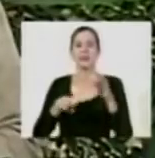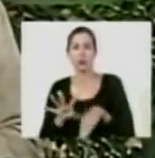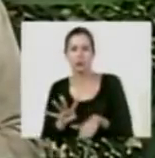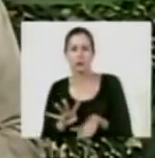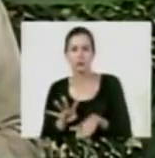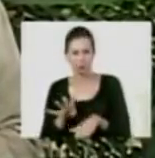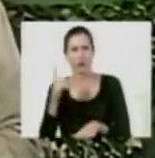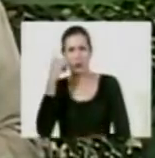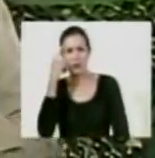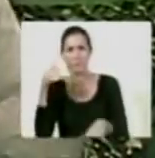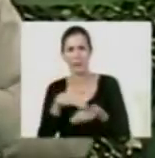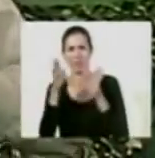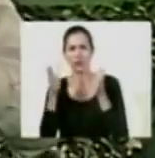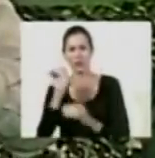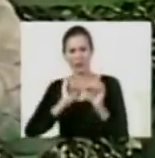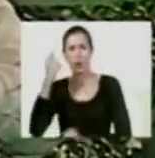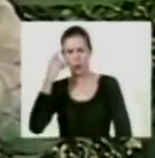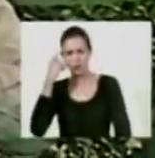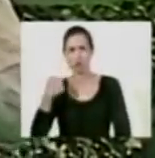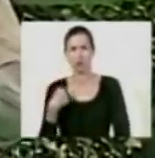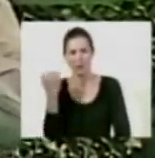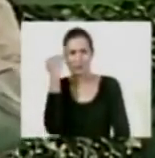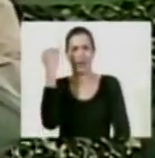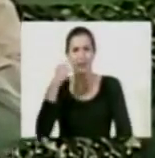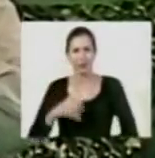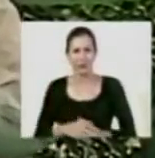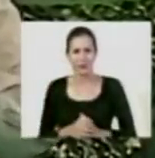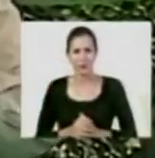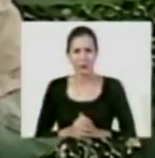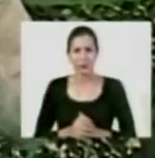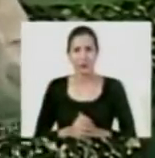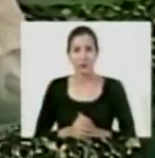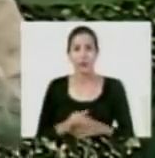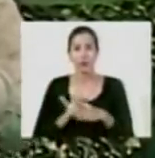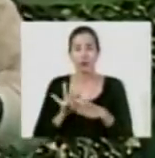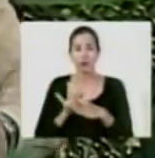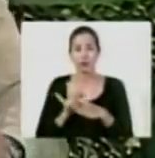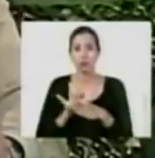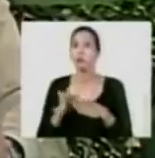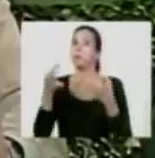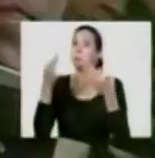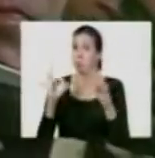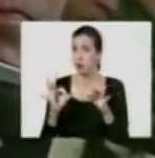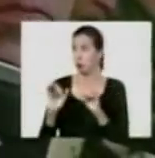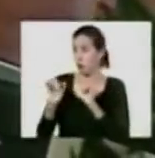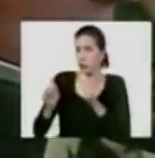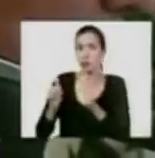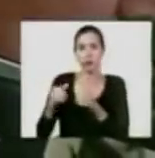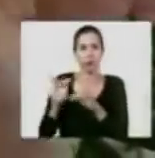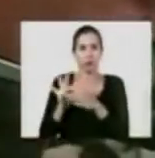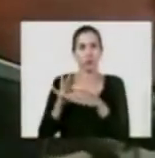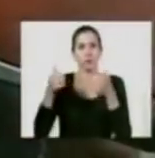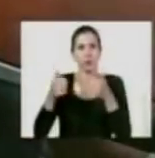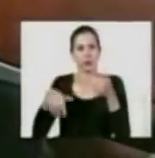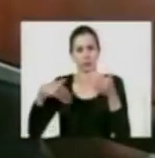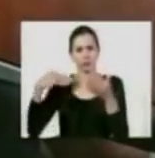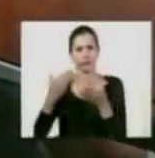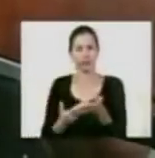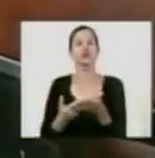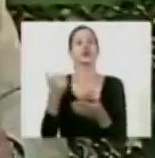acuerda. Y lo activamos. Y donde está funcionando, funciona muy bien. Sé dónde está